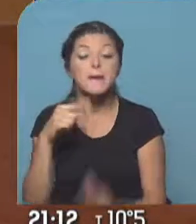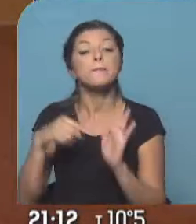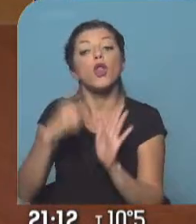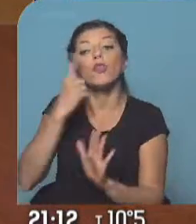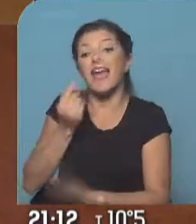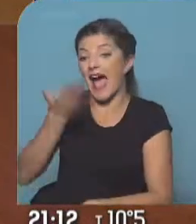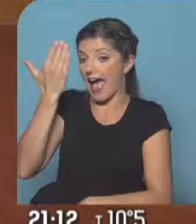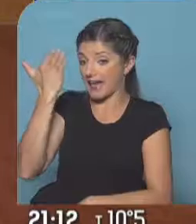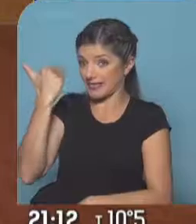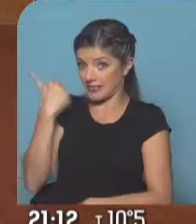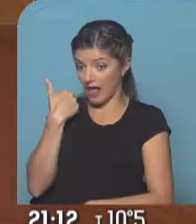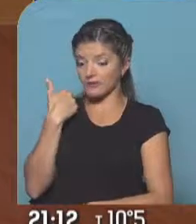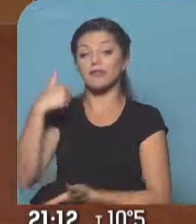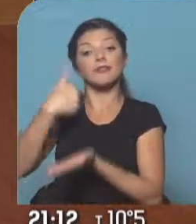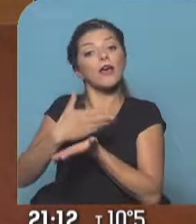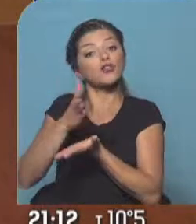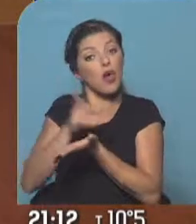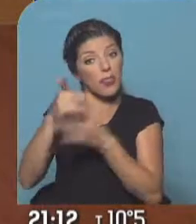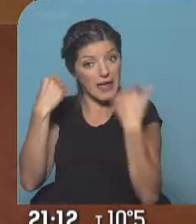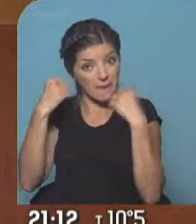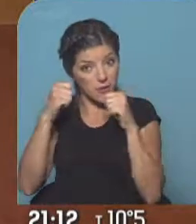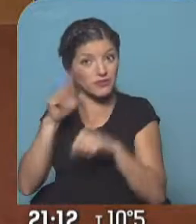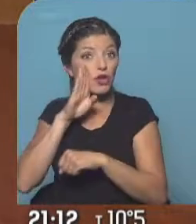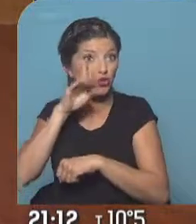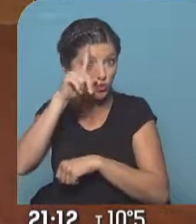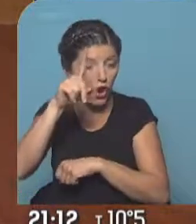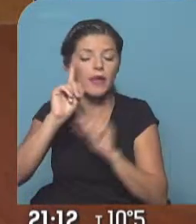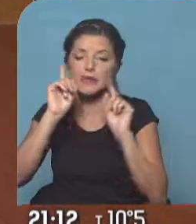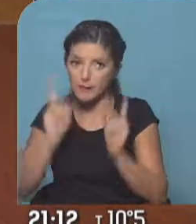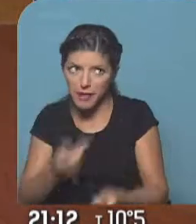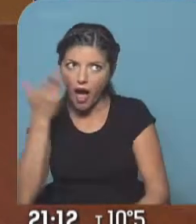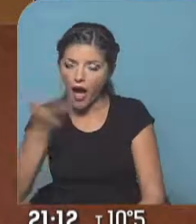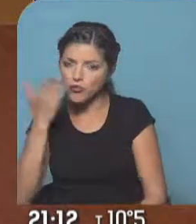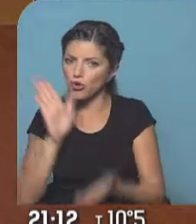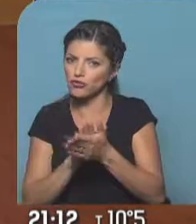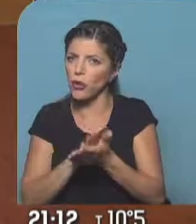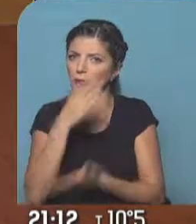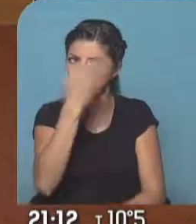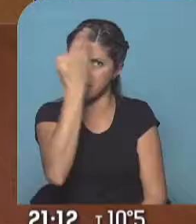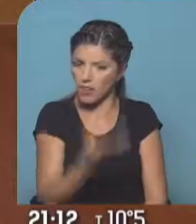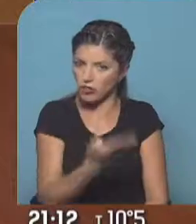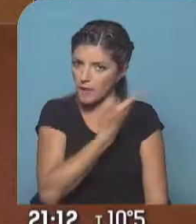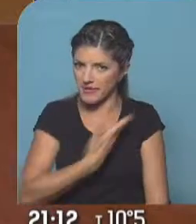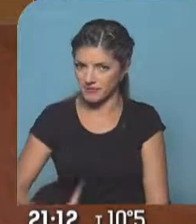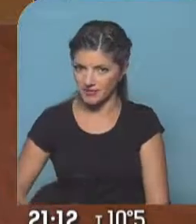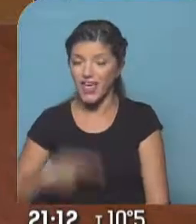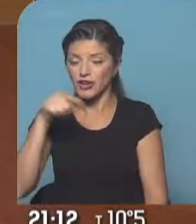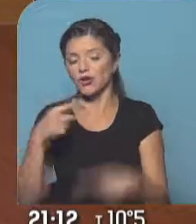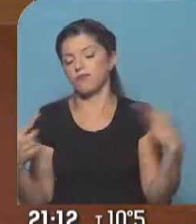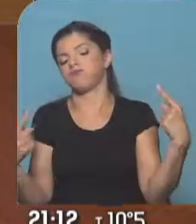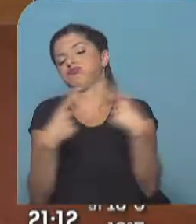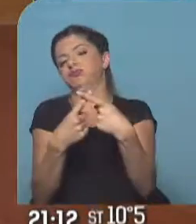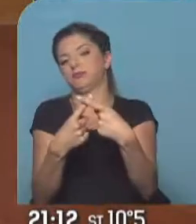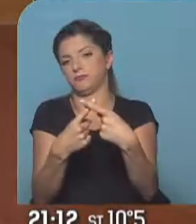el mundo del deporte de los Estados Unidos también se ha pronunciado al respecto y hoy por hoy es uno de los focos de conflicto más importantes